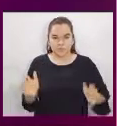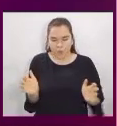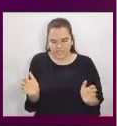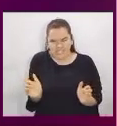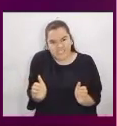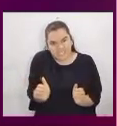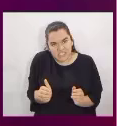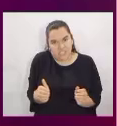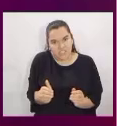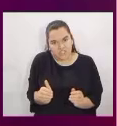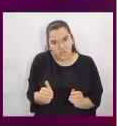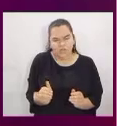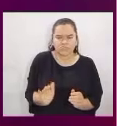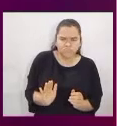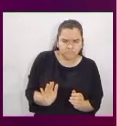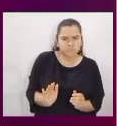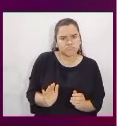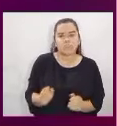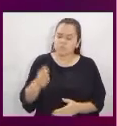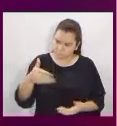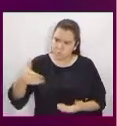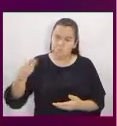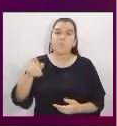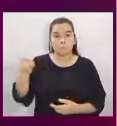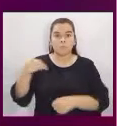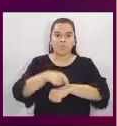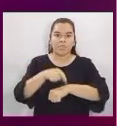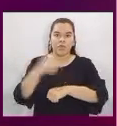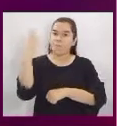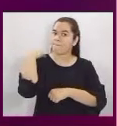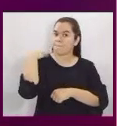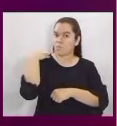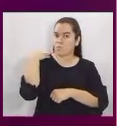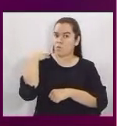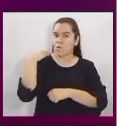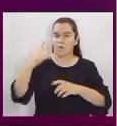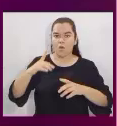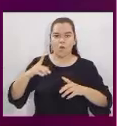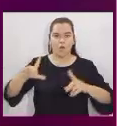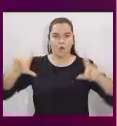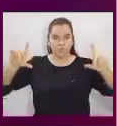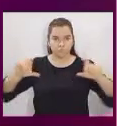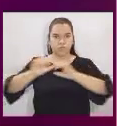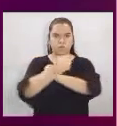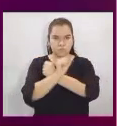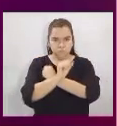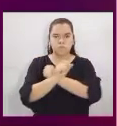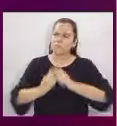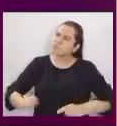observaciones y pidió los estudios que correspondían y encontró